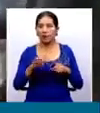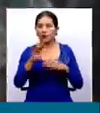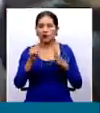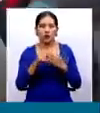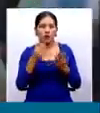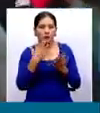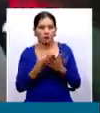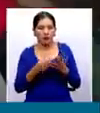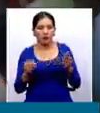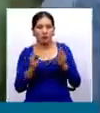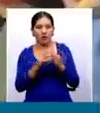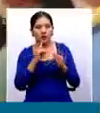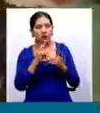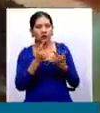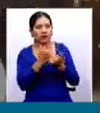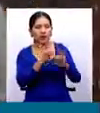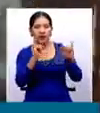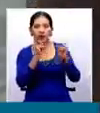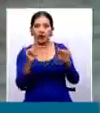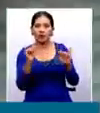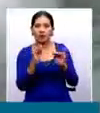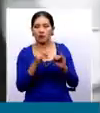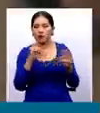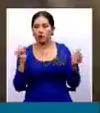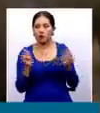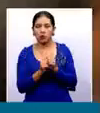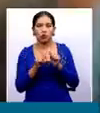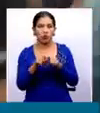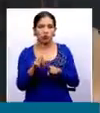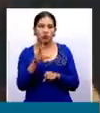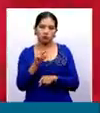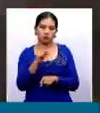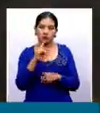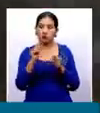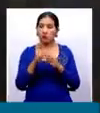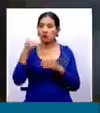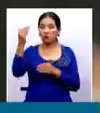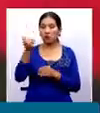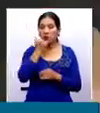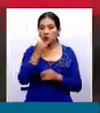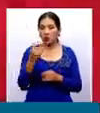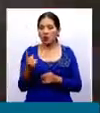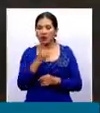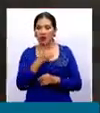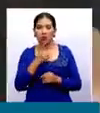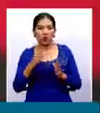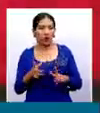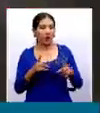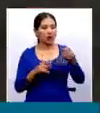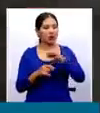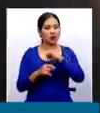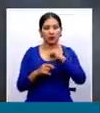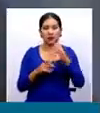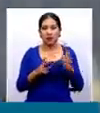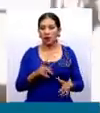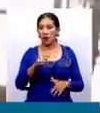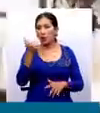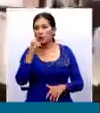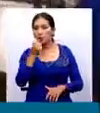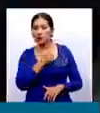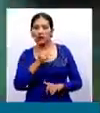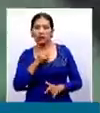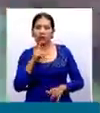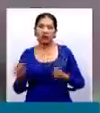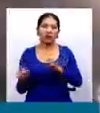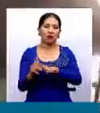un precedente. Si no, en la próxima va a ser otro diputado, otro senador o senadora. En realidad vamos a ir, yo creo, fomentando,